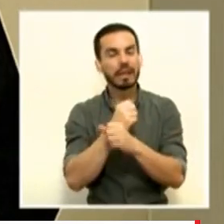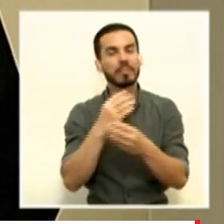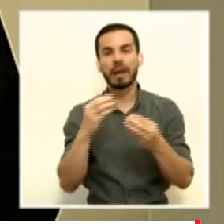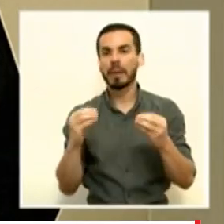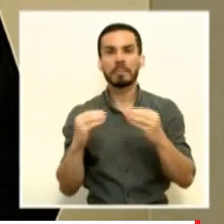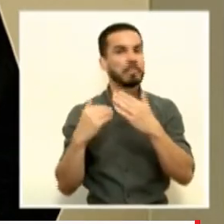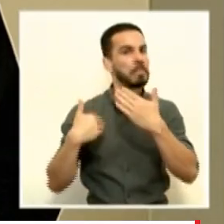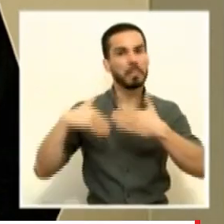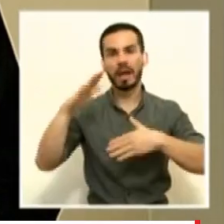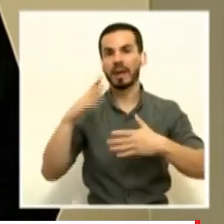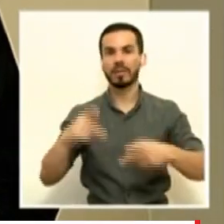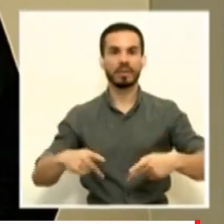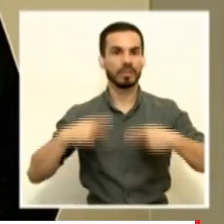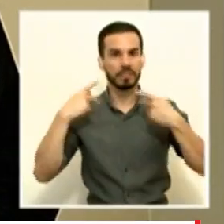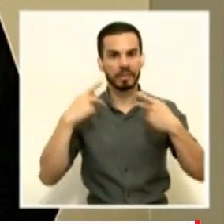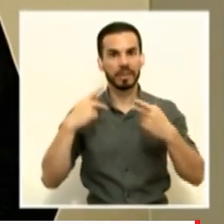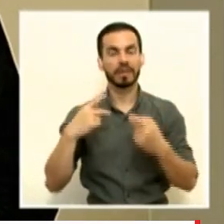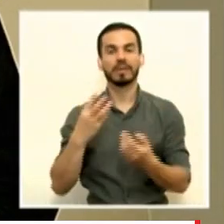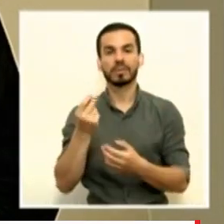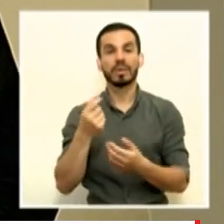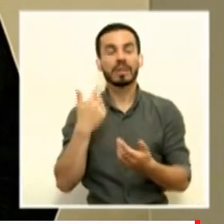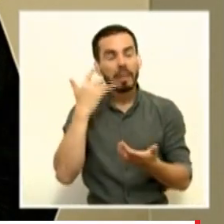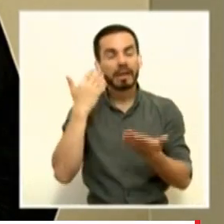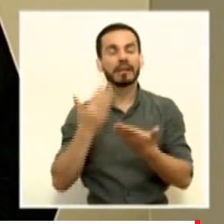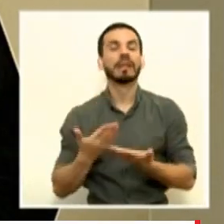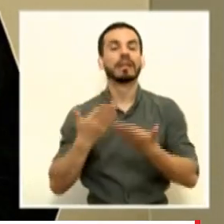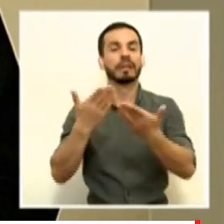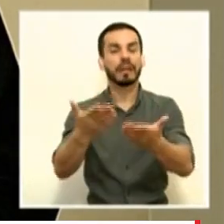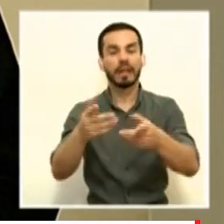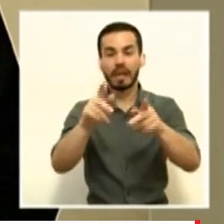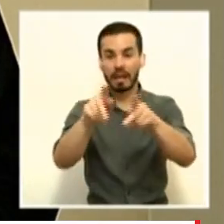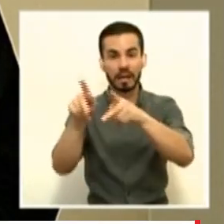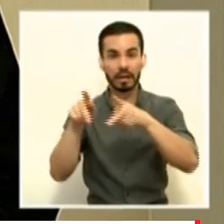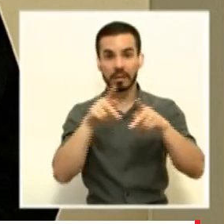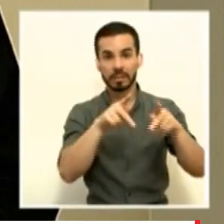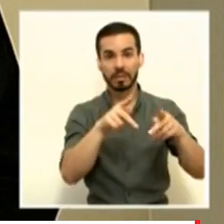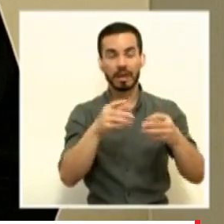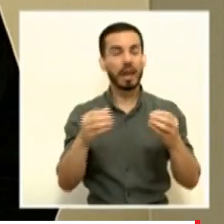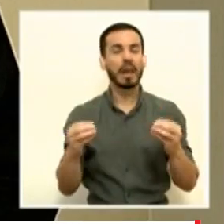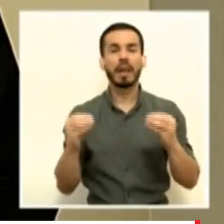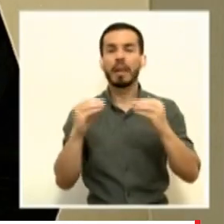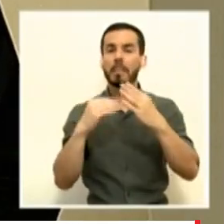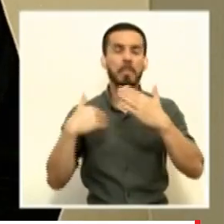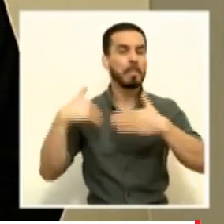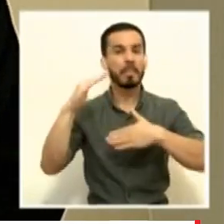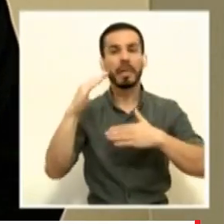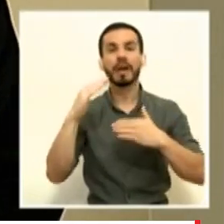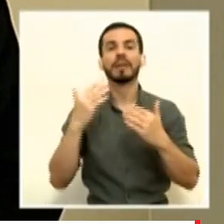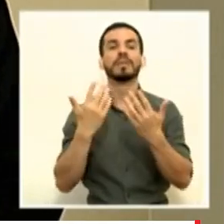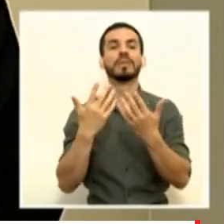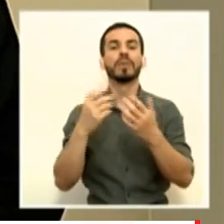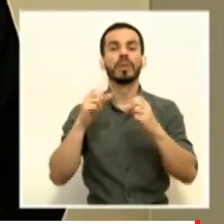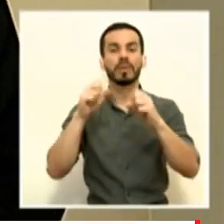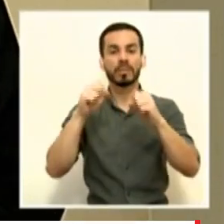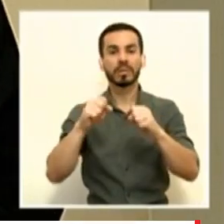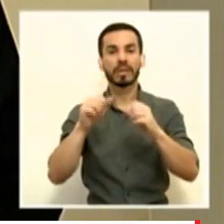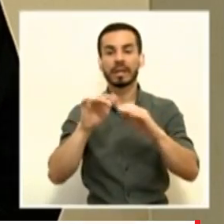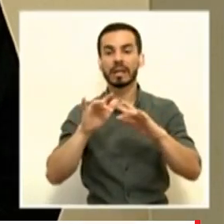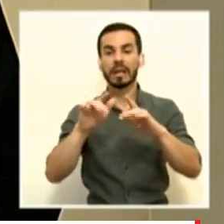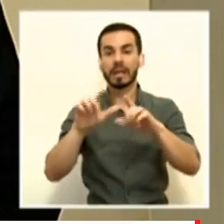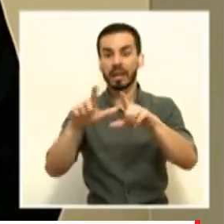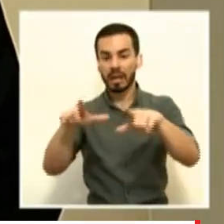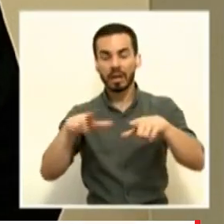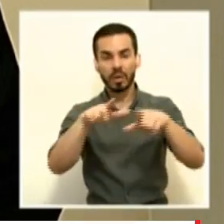posibles. Y para eso tratar de brindarle a la población la mayor cantidad de espacios en